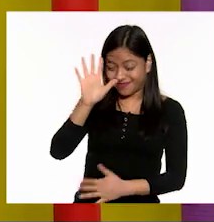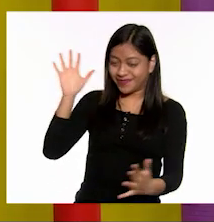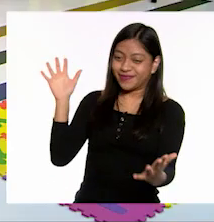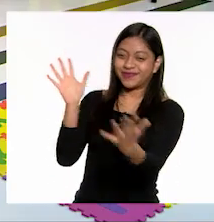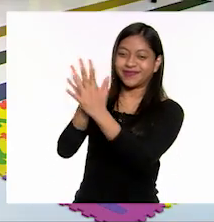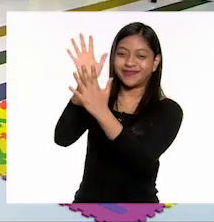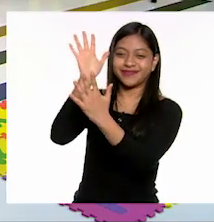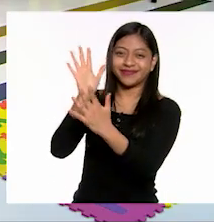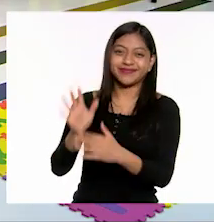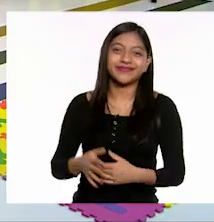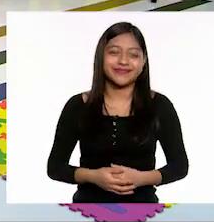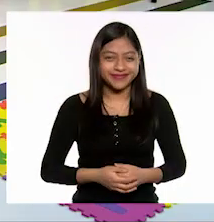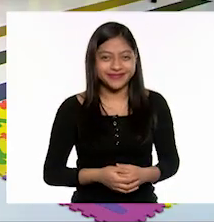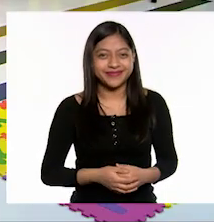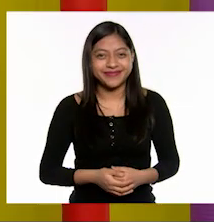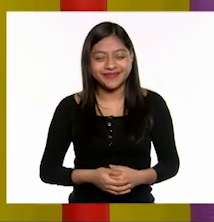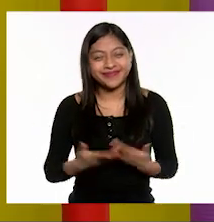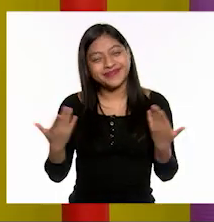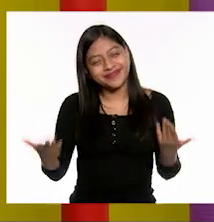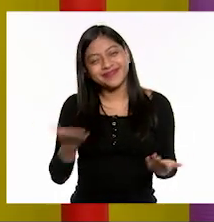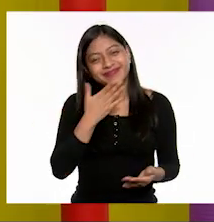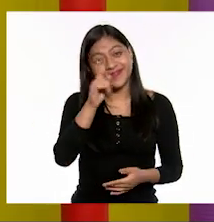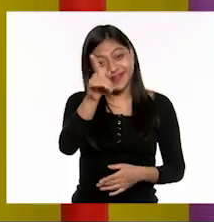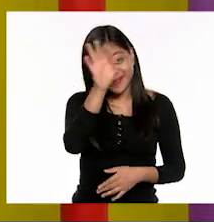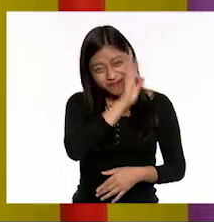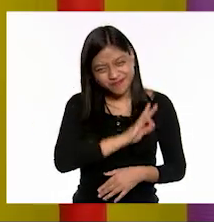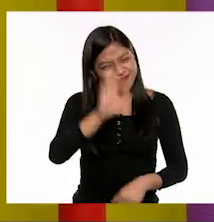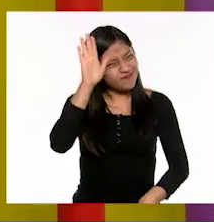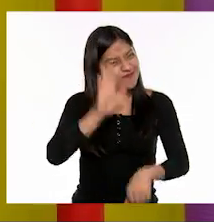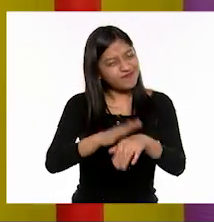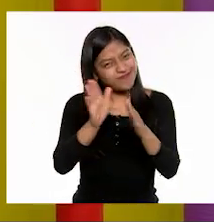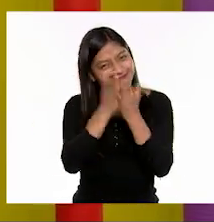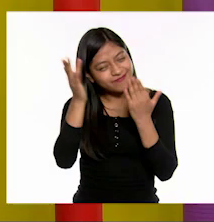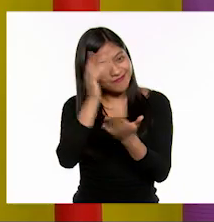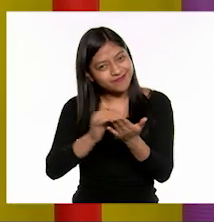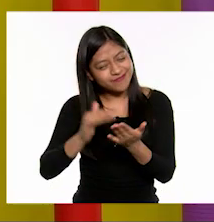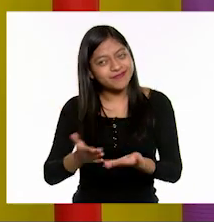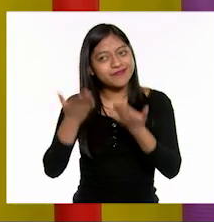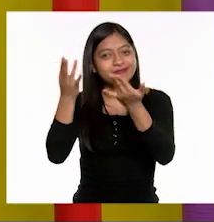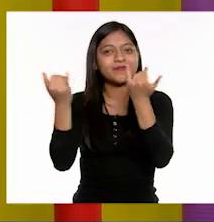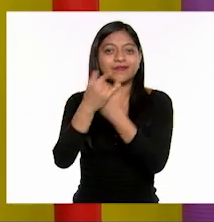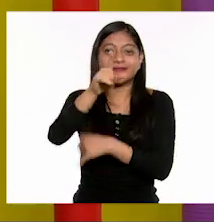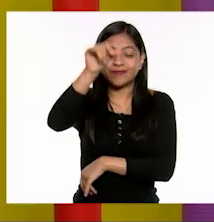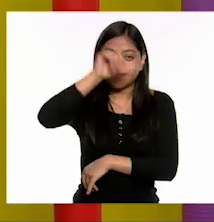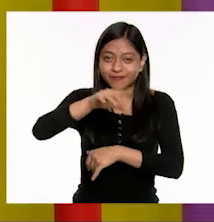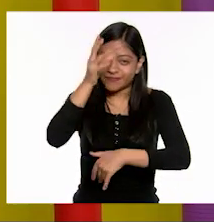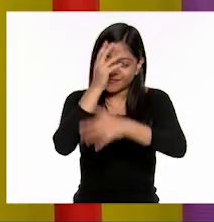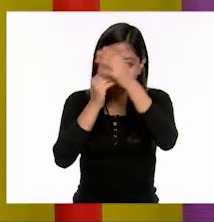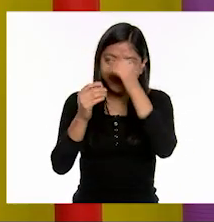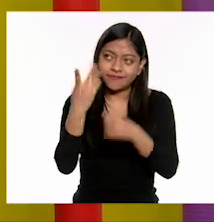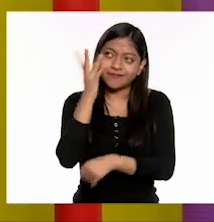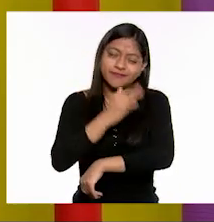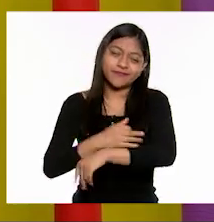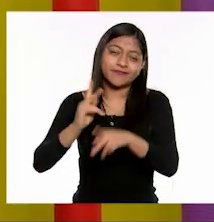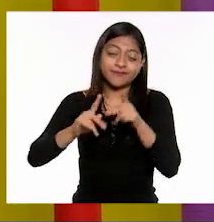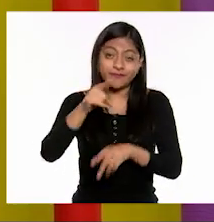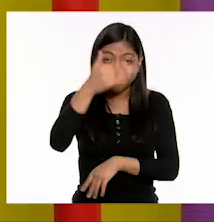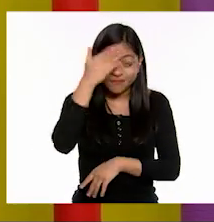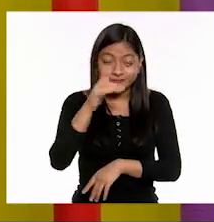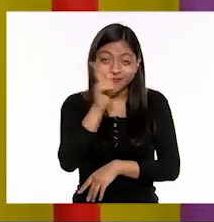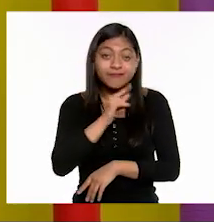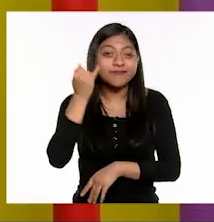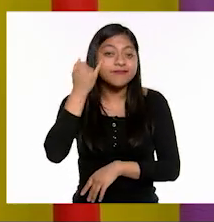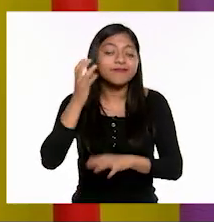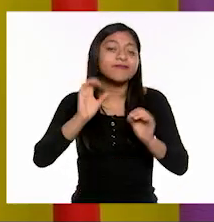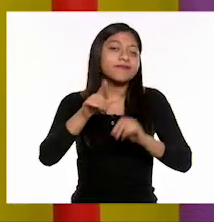vemos en la próxima para ti si te es posible consulta otros libros y comenta el tema de hoy con tu familia si tienes la fortuna de hablar una lengua